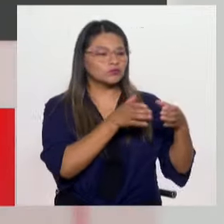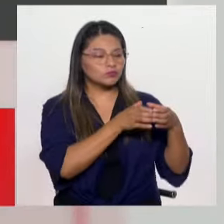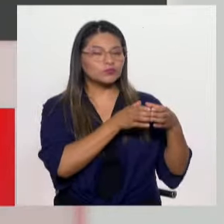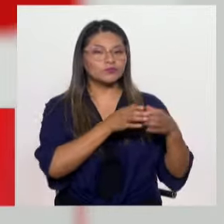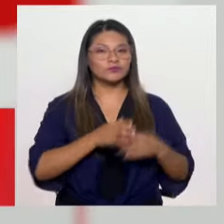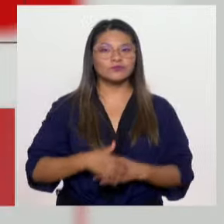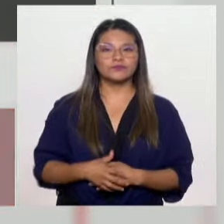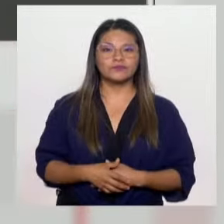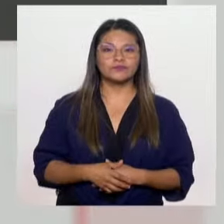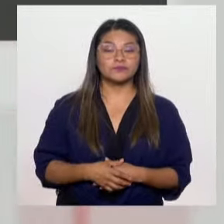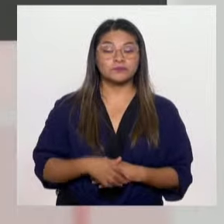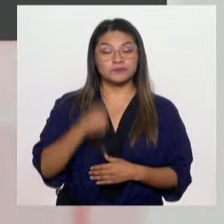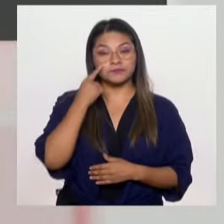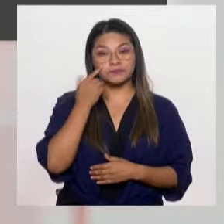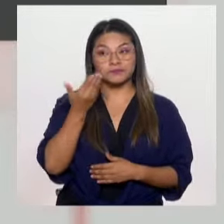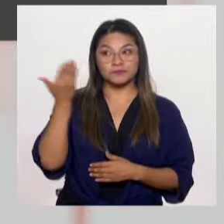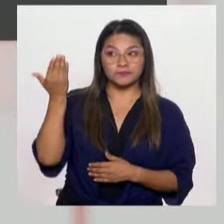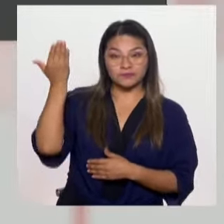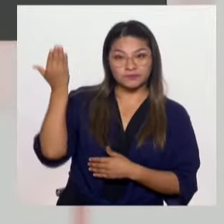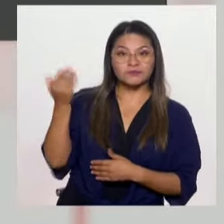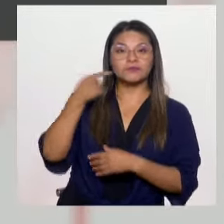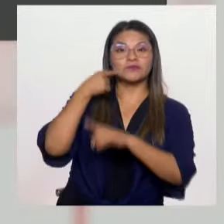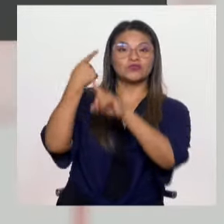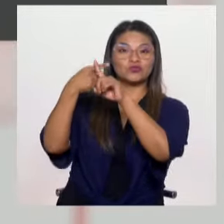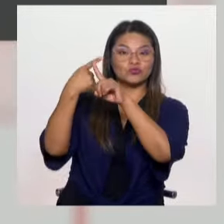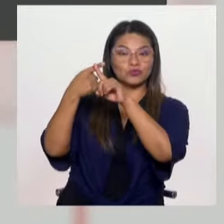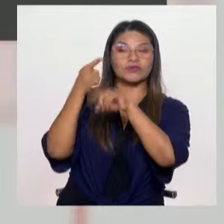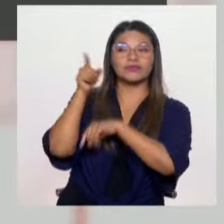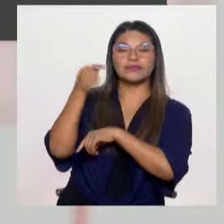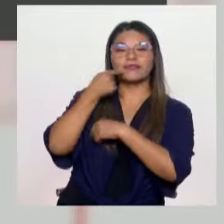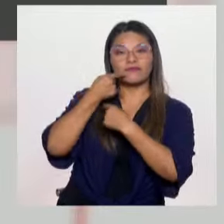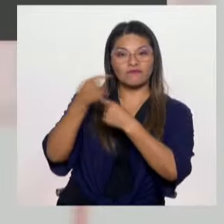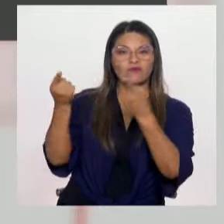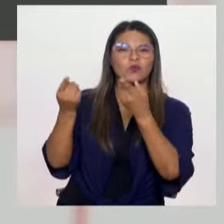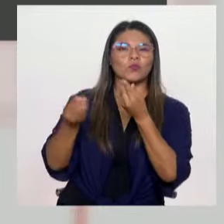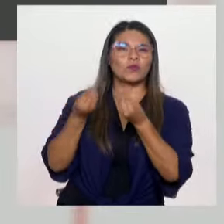agraviada. Ahí estamos viendo este tuit que ha publicado justamente sobre